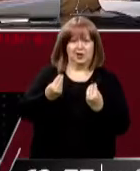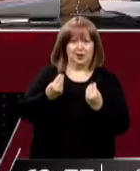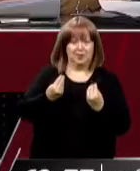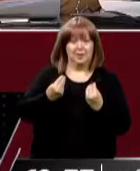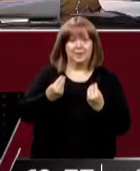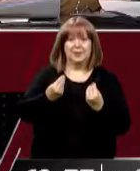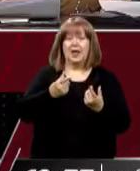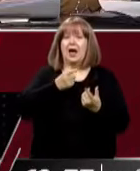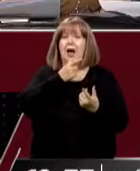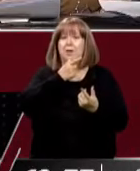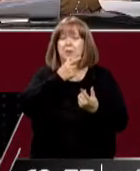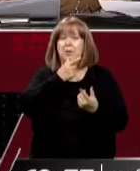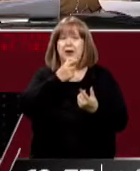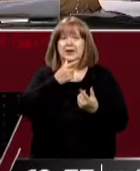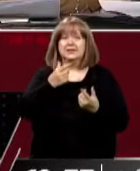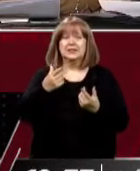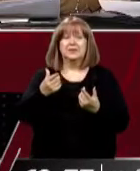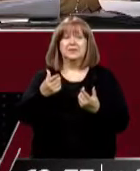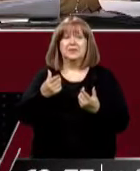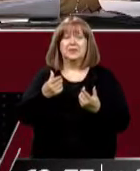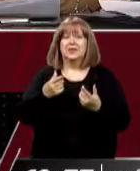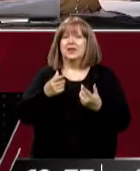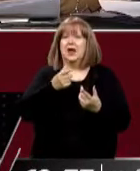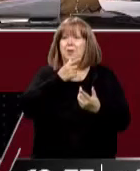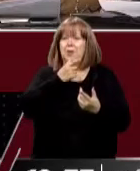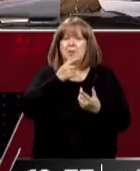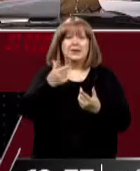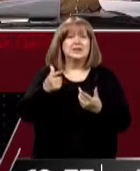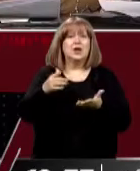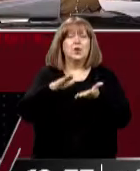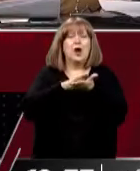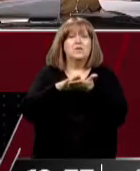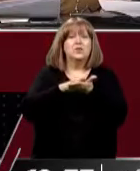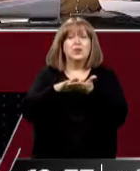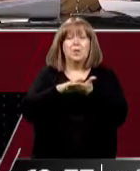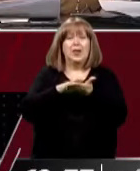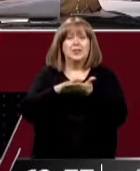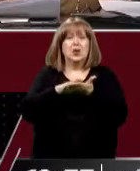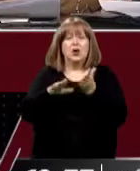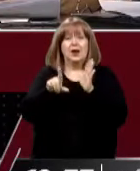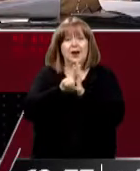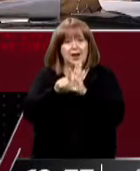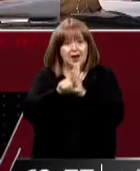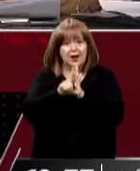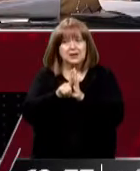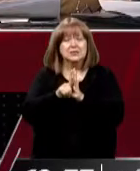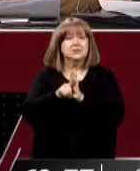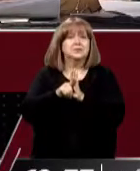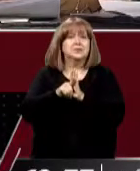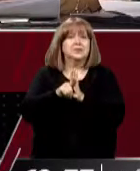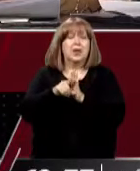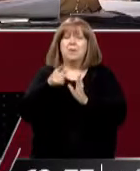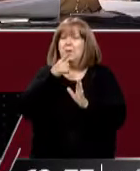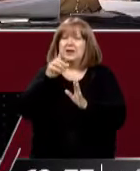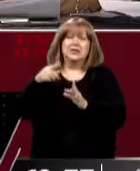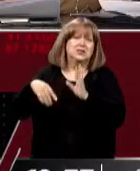creemos que esto es un oportunismo político, es netamente electoral, no tiene fundamentos jurídicos ni técnicos y no se ajusta a la verdad de